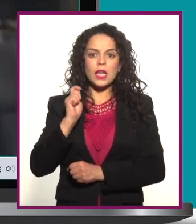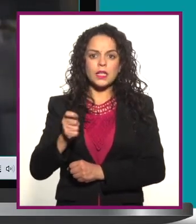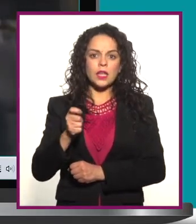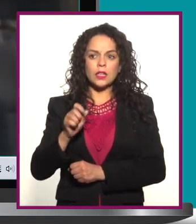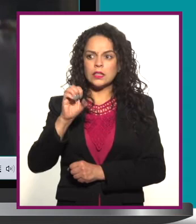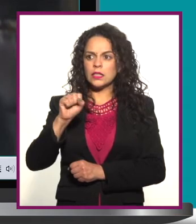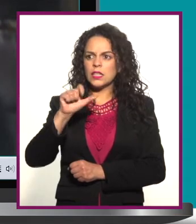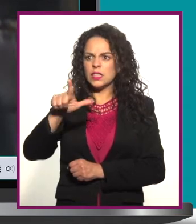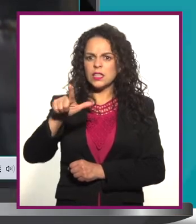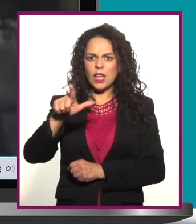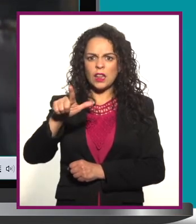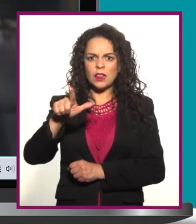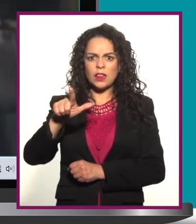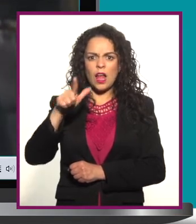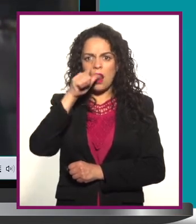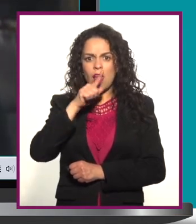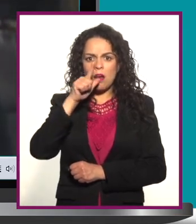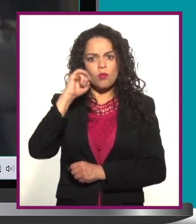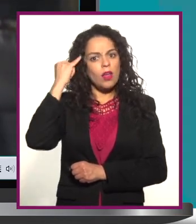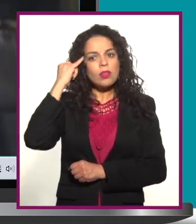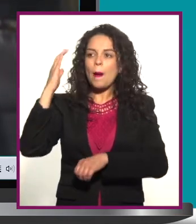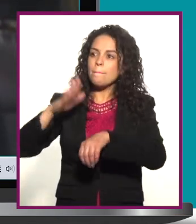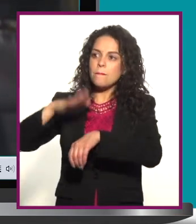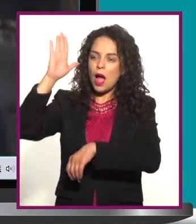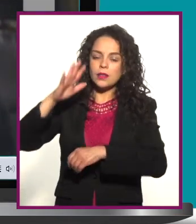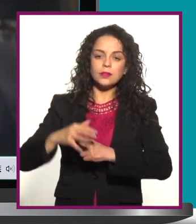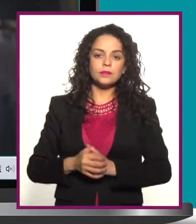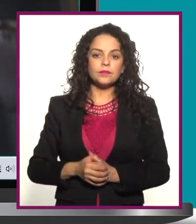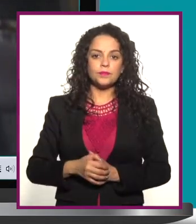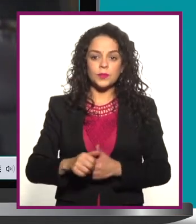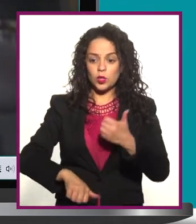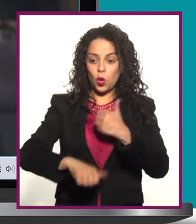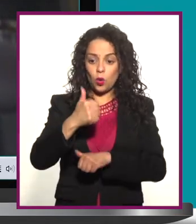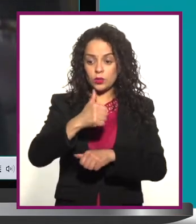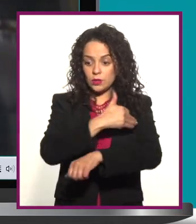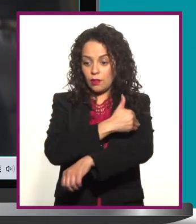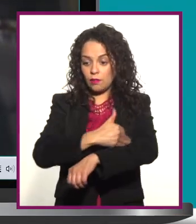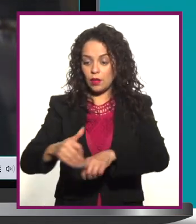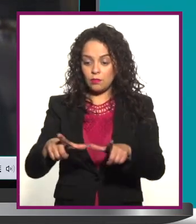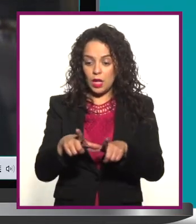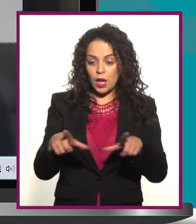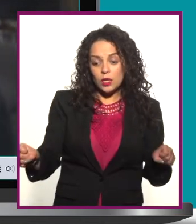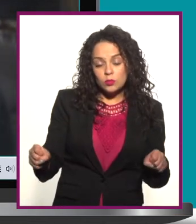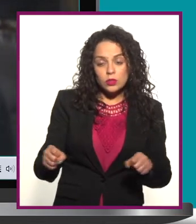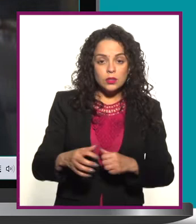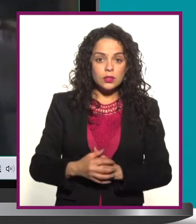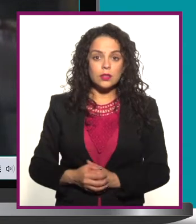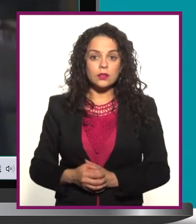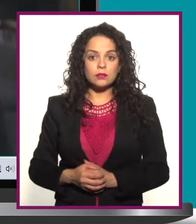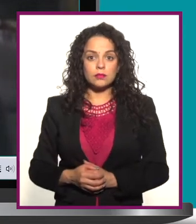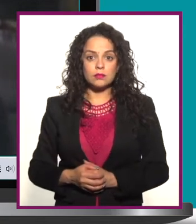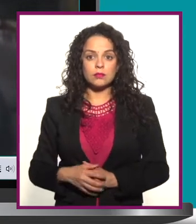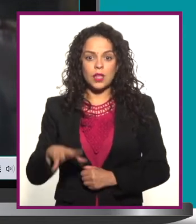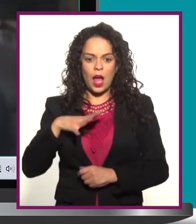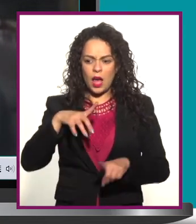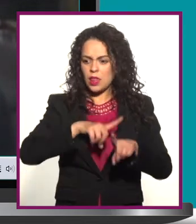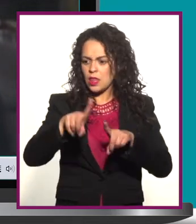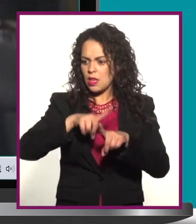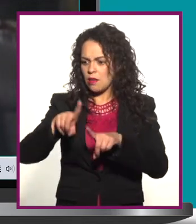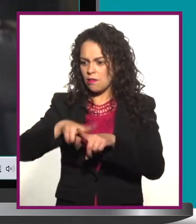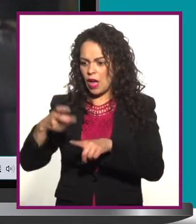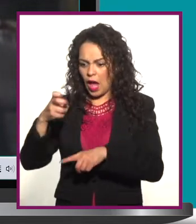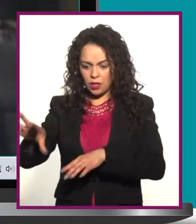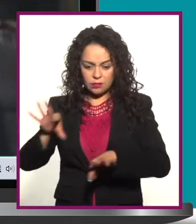Actualmente hay más de 67 lenguas indígenas en más de 11 familias lingüísticas. Y si contamos